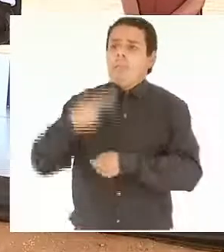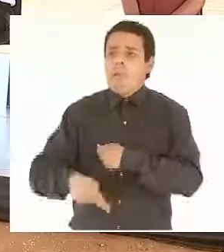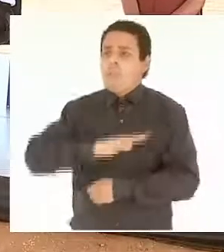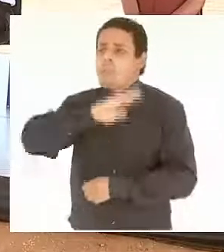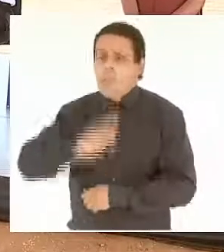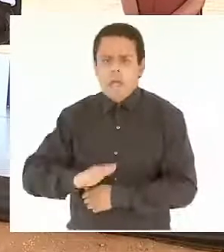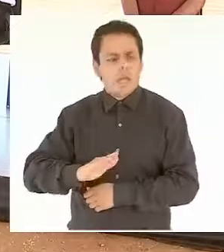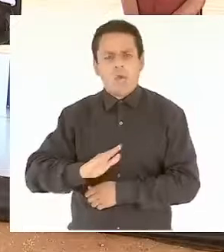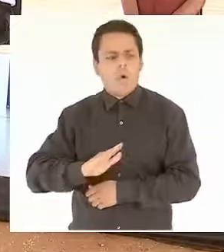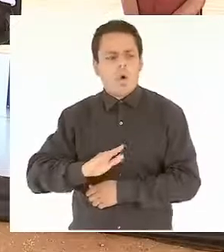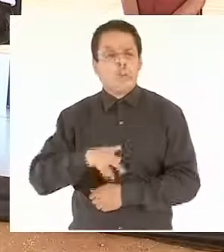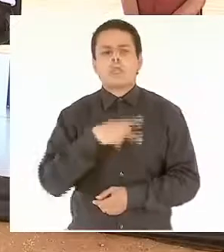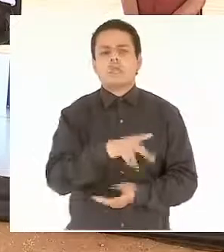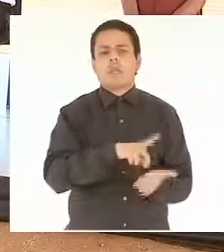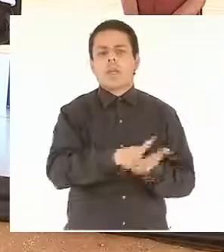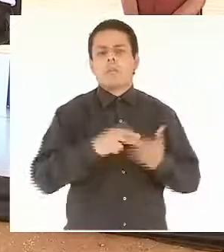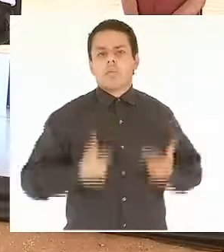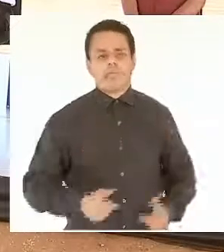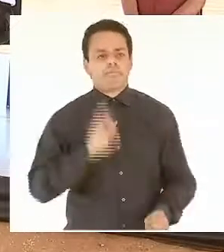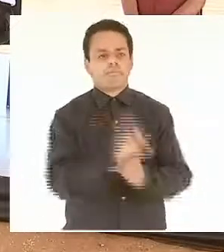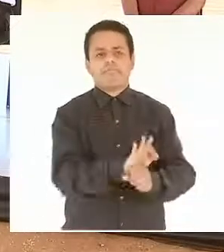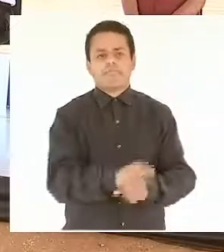que se protejan los derechos humanos.